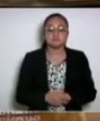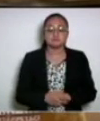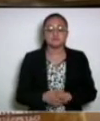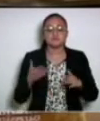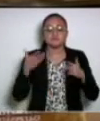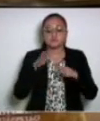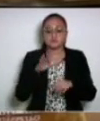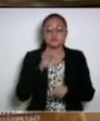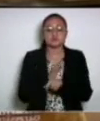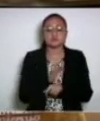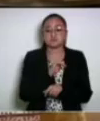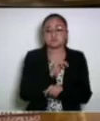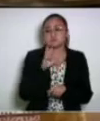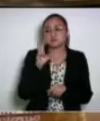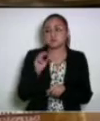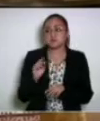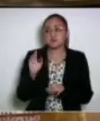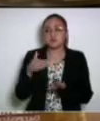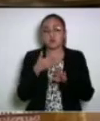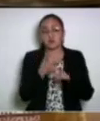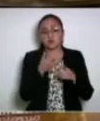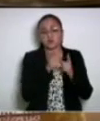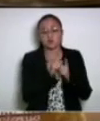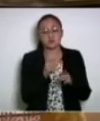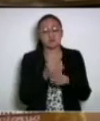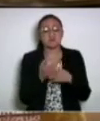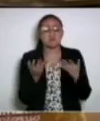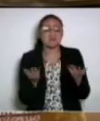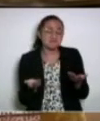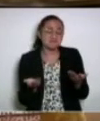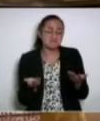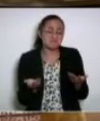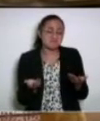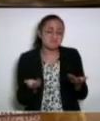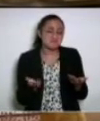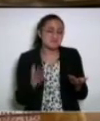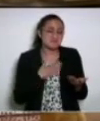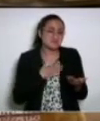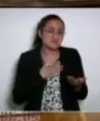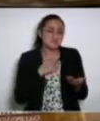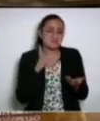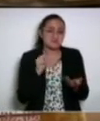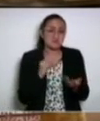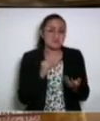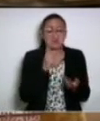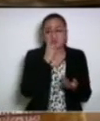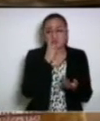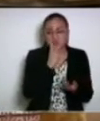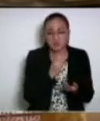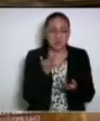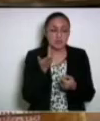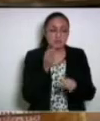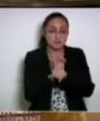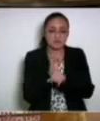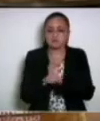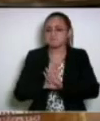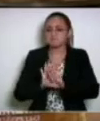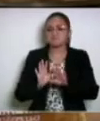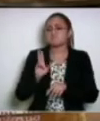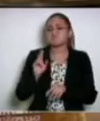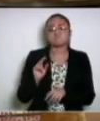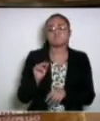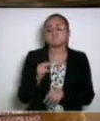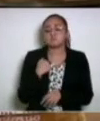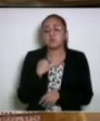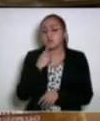Y respecto a si afecta o no afecta, pues yo no voy a pronunciarme en ese sentido,